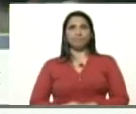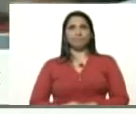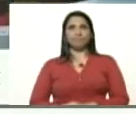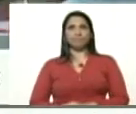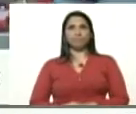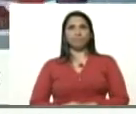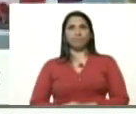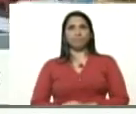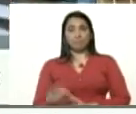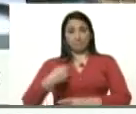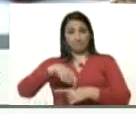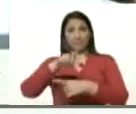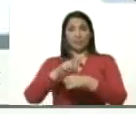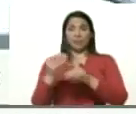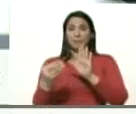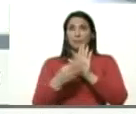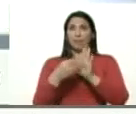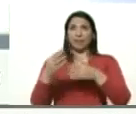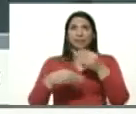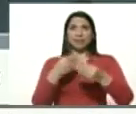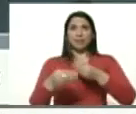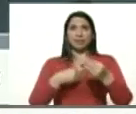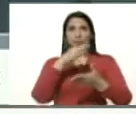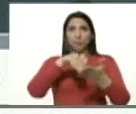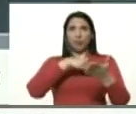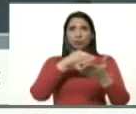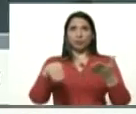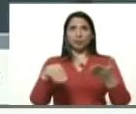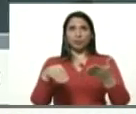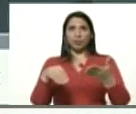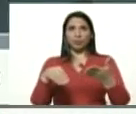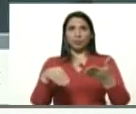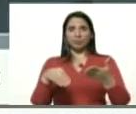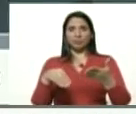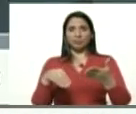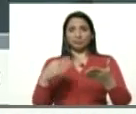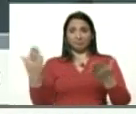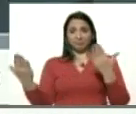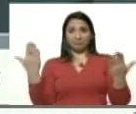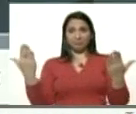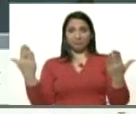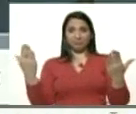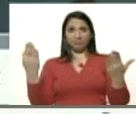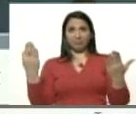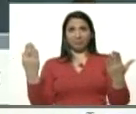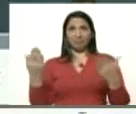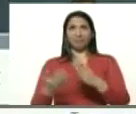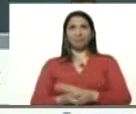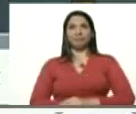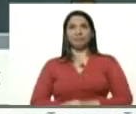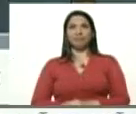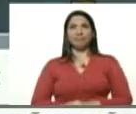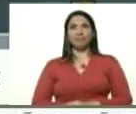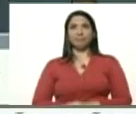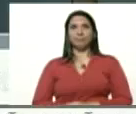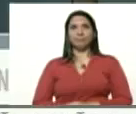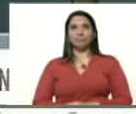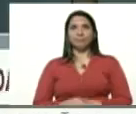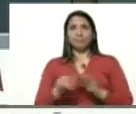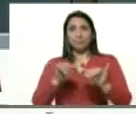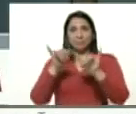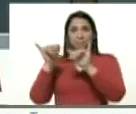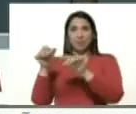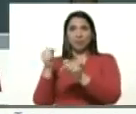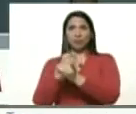Creo que es primera vez que se produce un bautizo simultáneo, señor presidente. Usted por allá y nosotros por acá, de las mismas